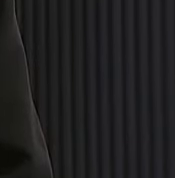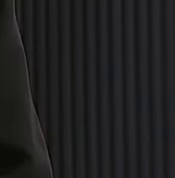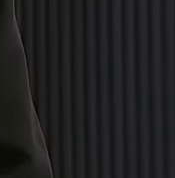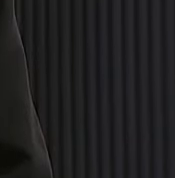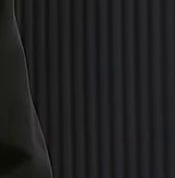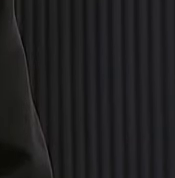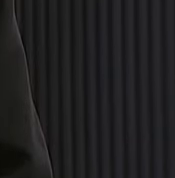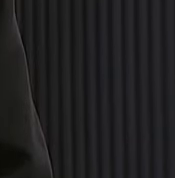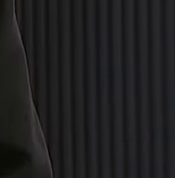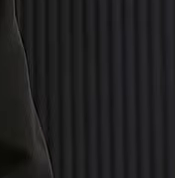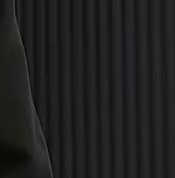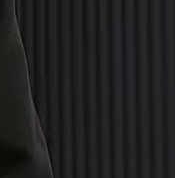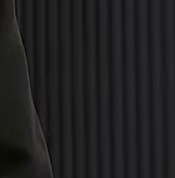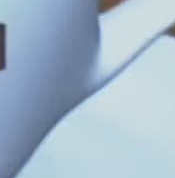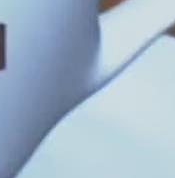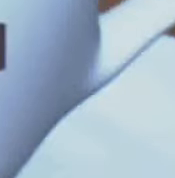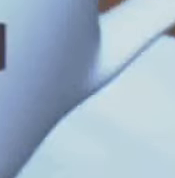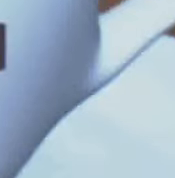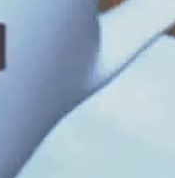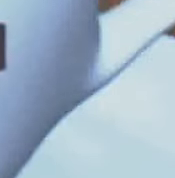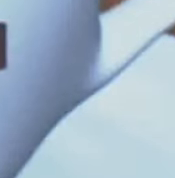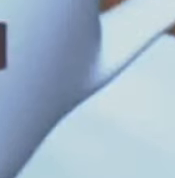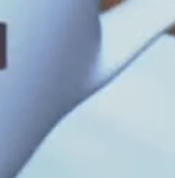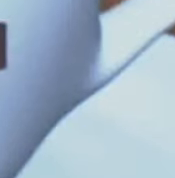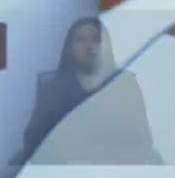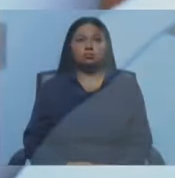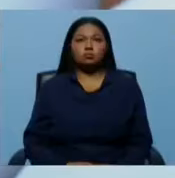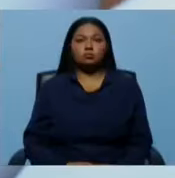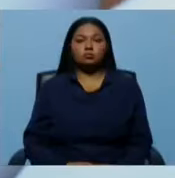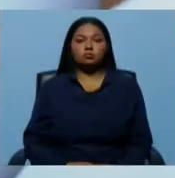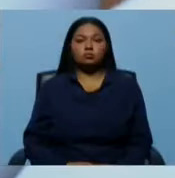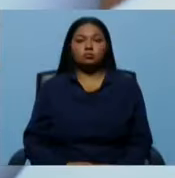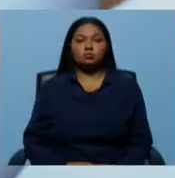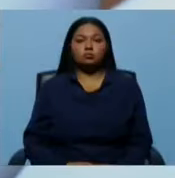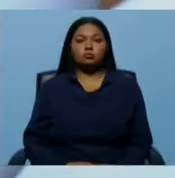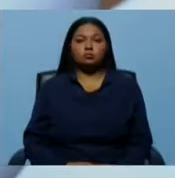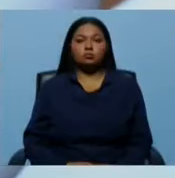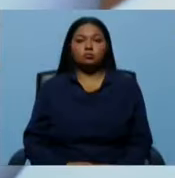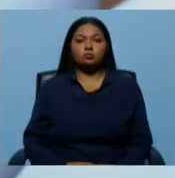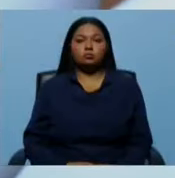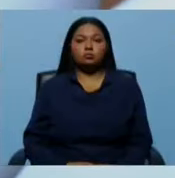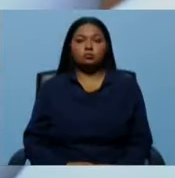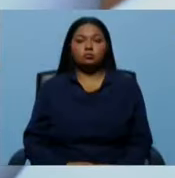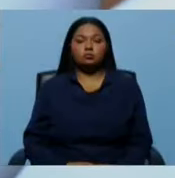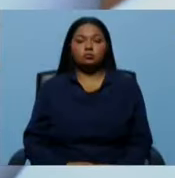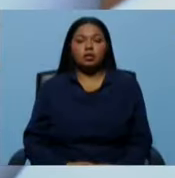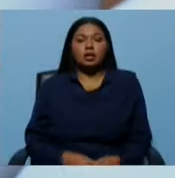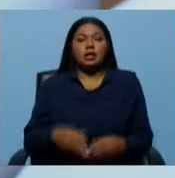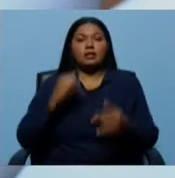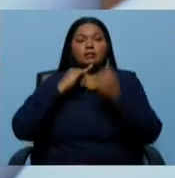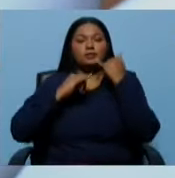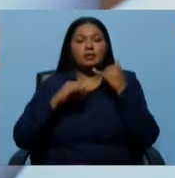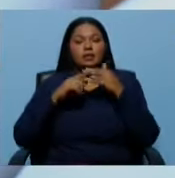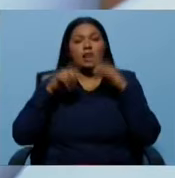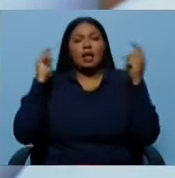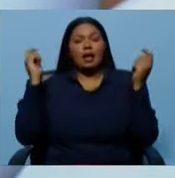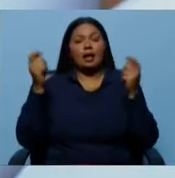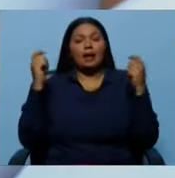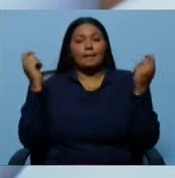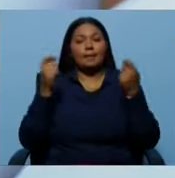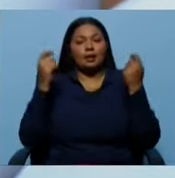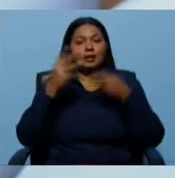Pero para iniciar también la entrevista, hablar de este 4 de octubre, 12 años de aquel épico cierre de campaña, uno de los